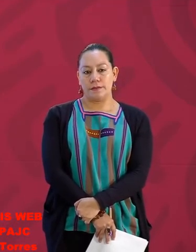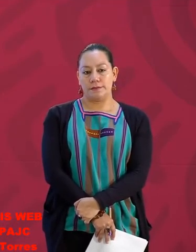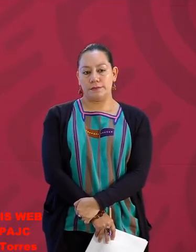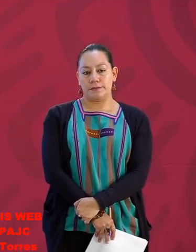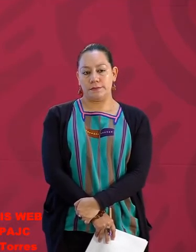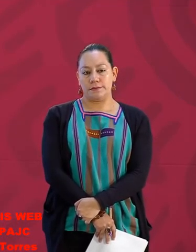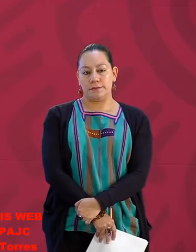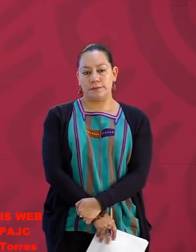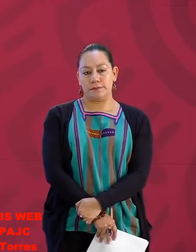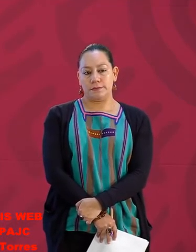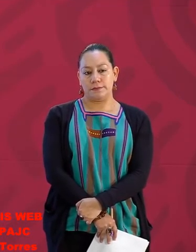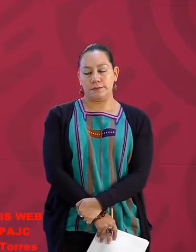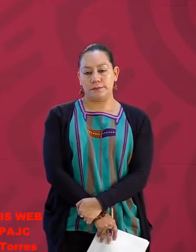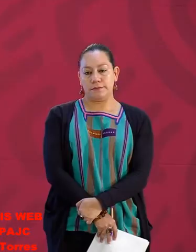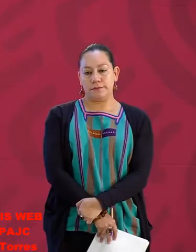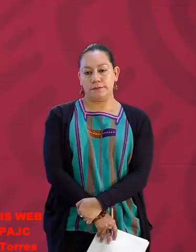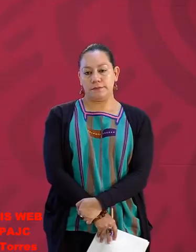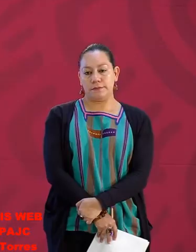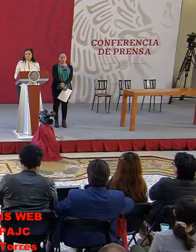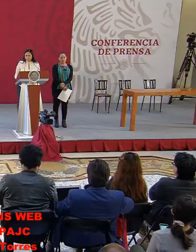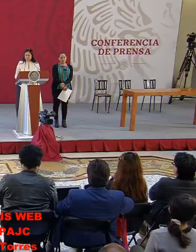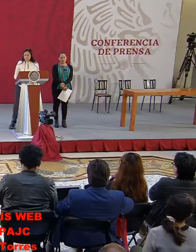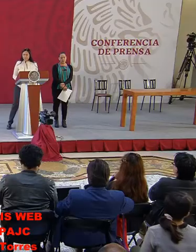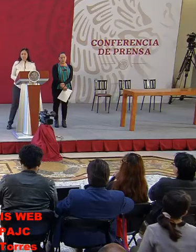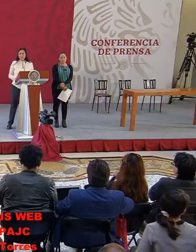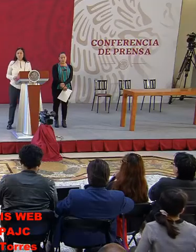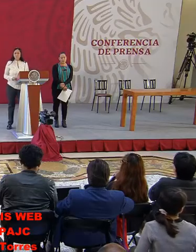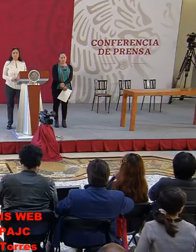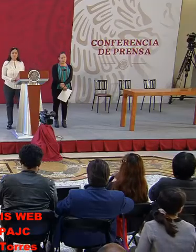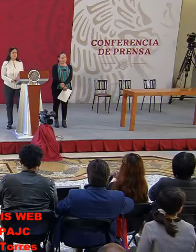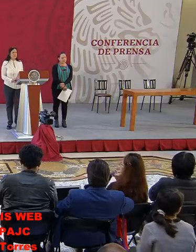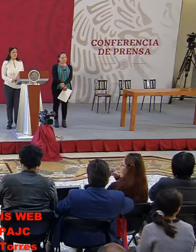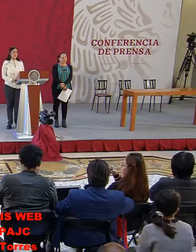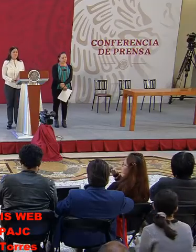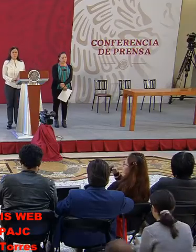edad, ¿sí? Promedio. Promedio. Gracias.